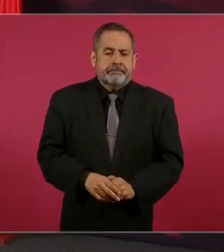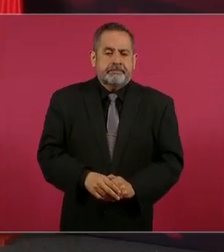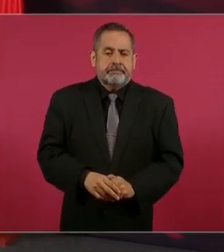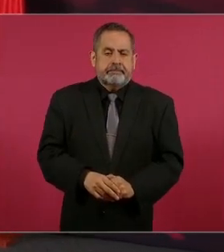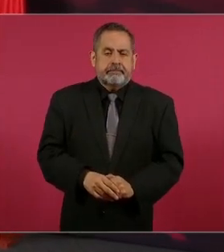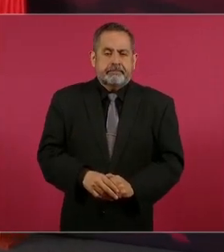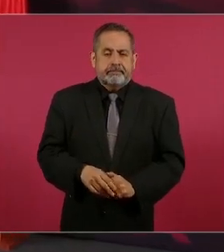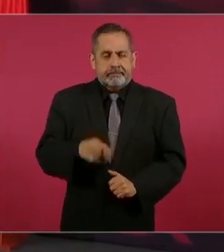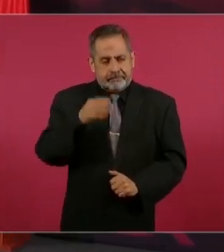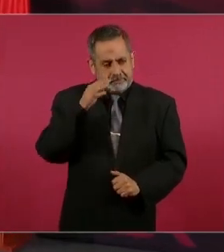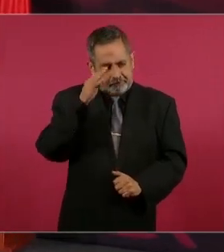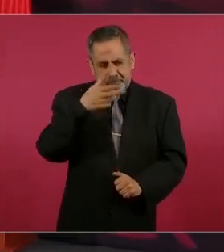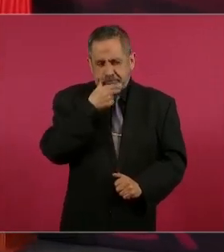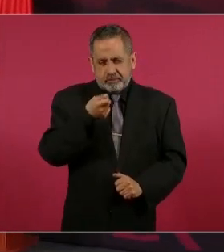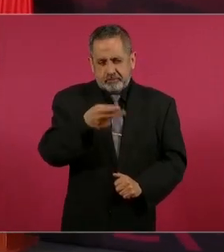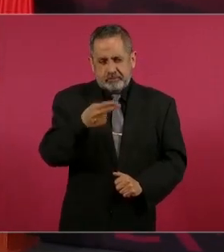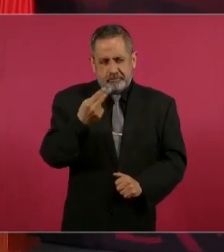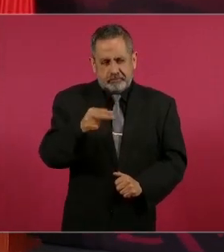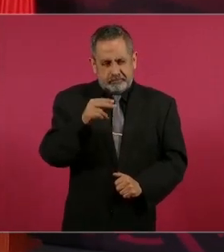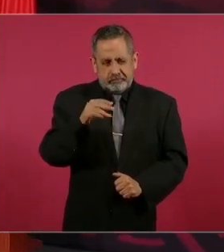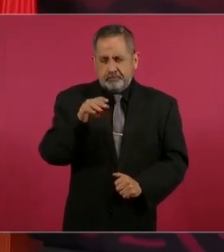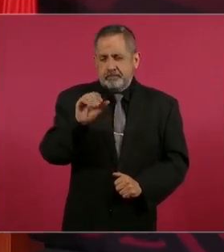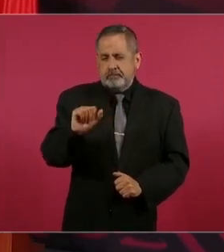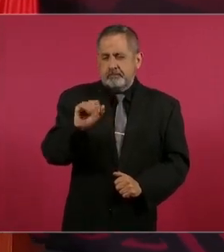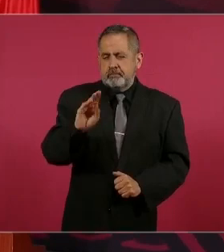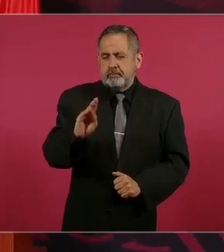El señor Aburto, que está en la cárcel.